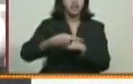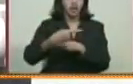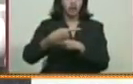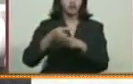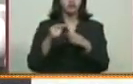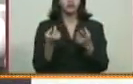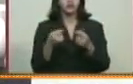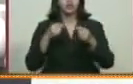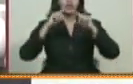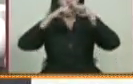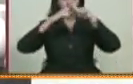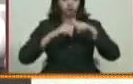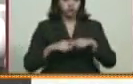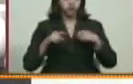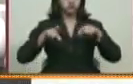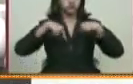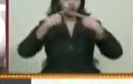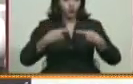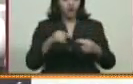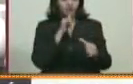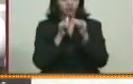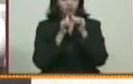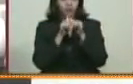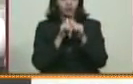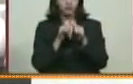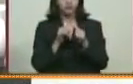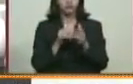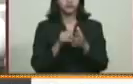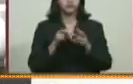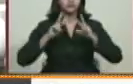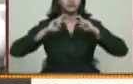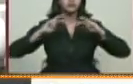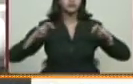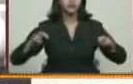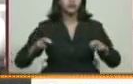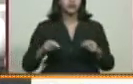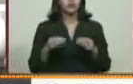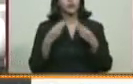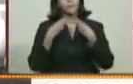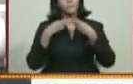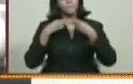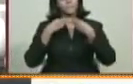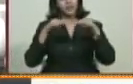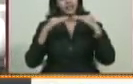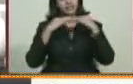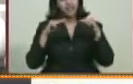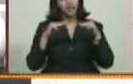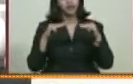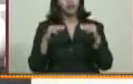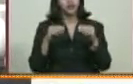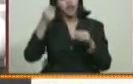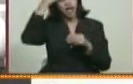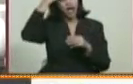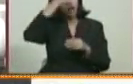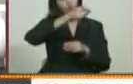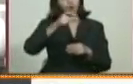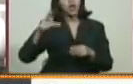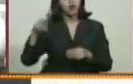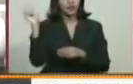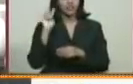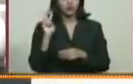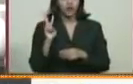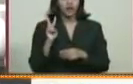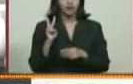que surgen parte de la investigación, y un mensaje al pueblo venezolano, ya no solamente